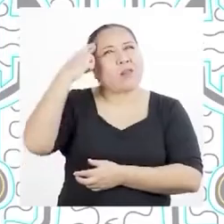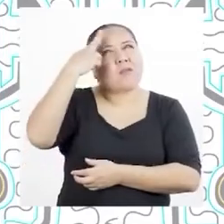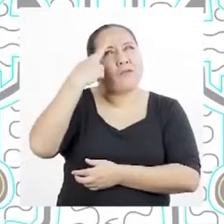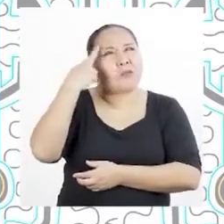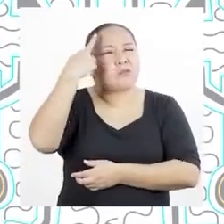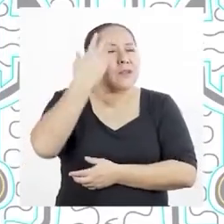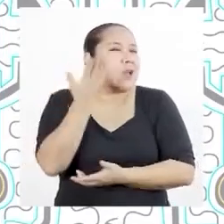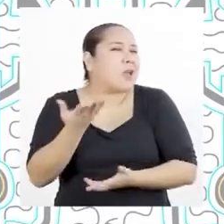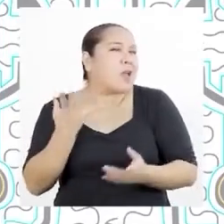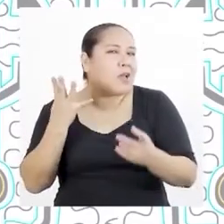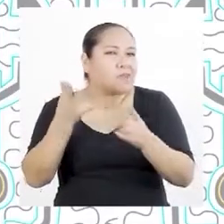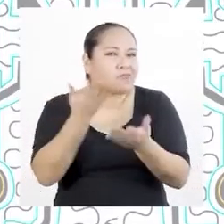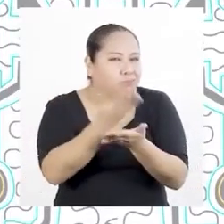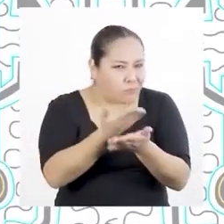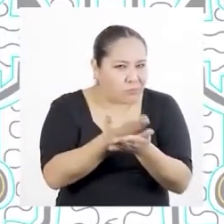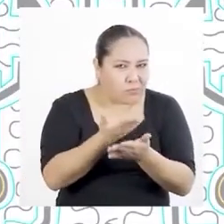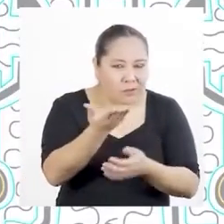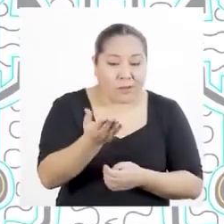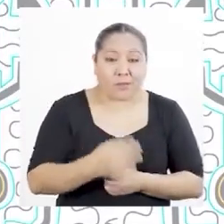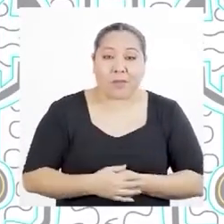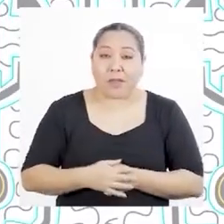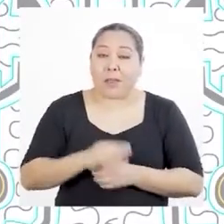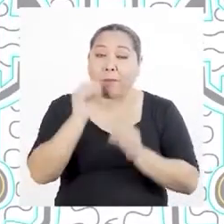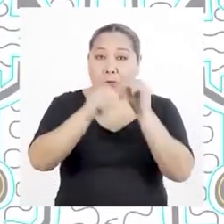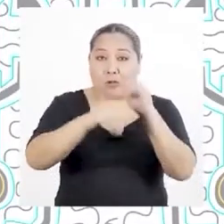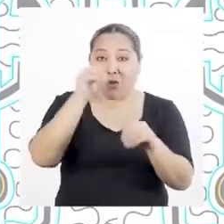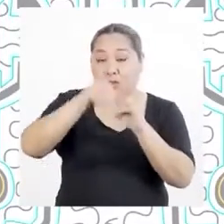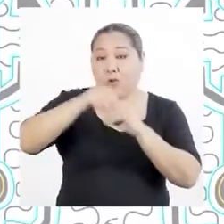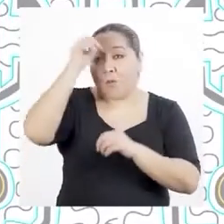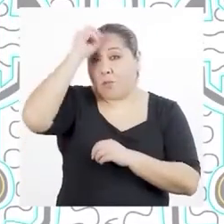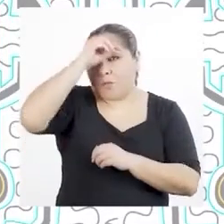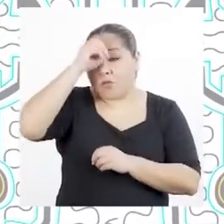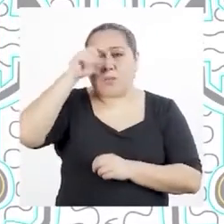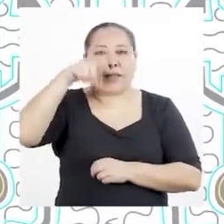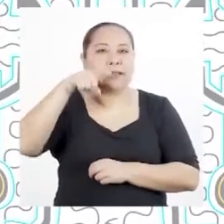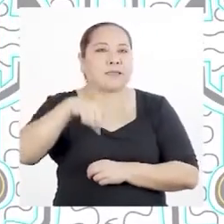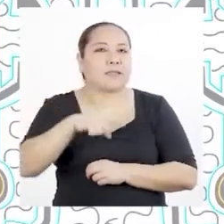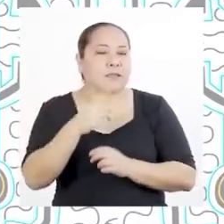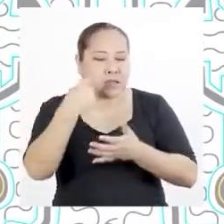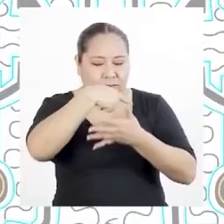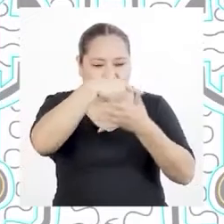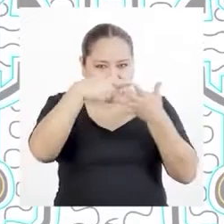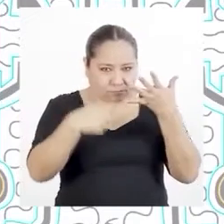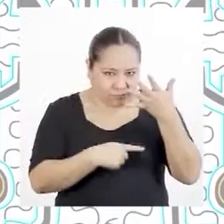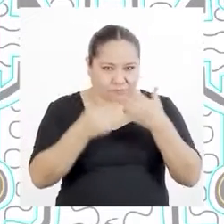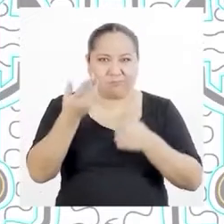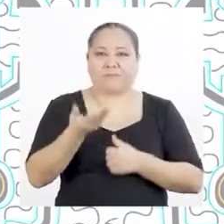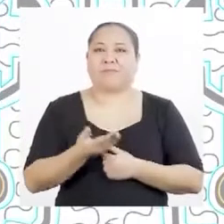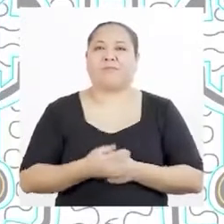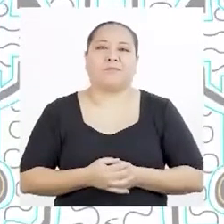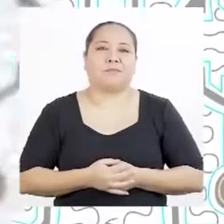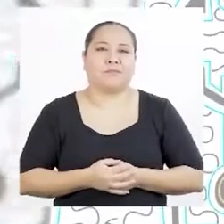mejor lo que queremos sustentar. Para desarrollar sus opiniones, deben tener en cuenta lo siguiente.